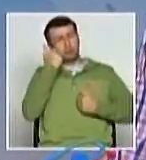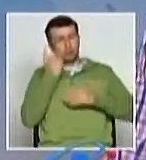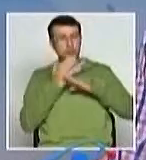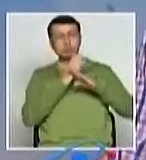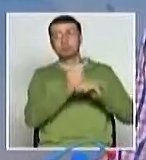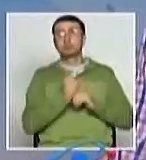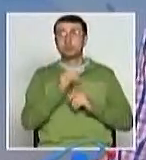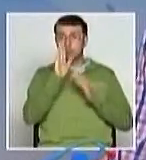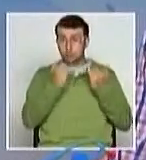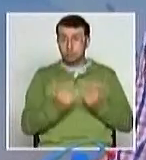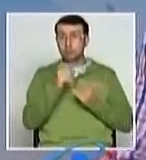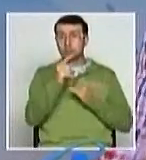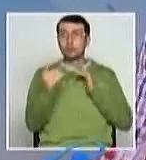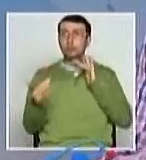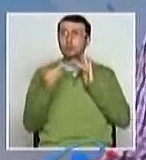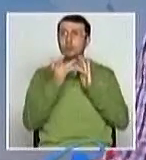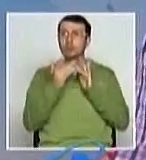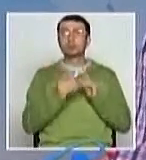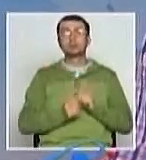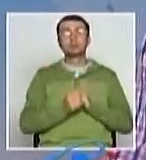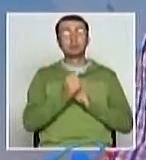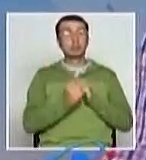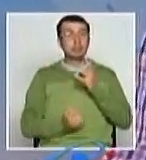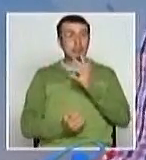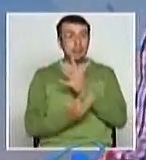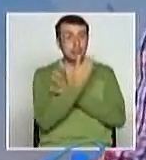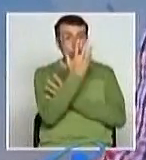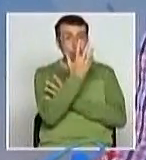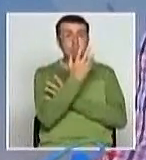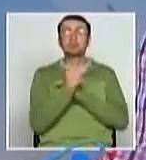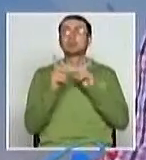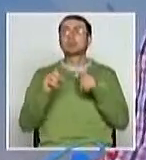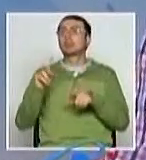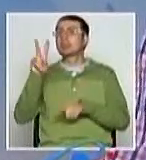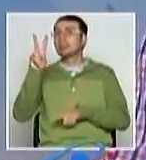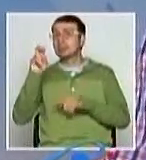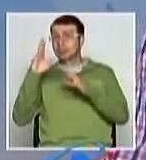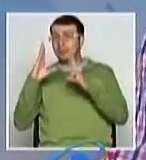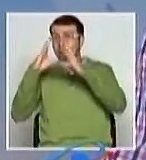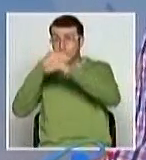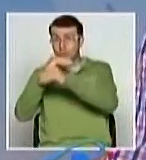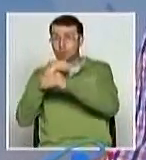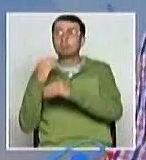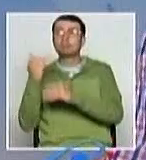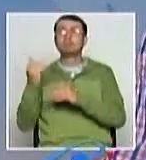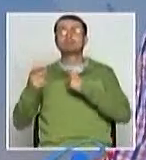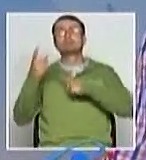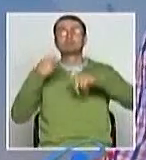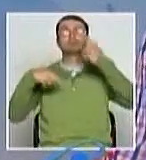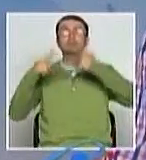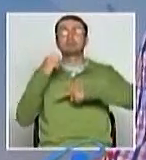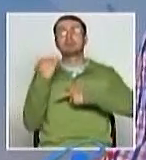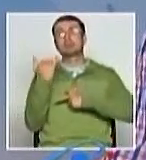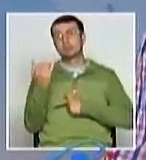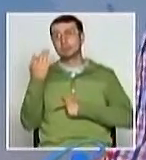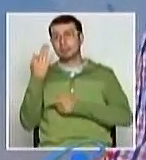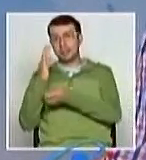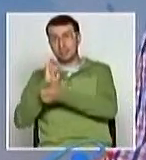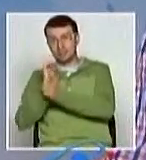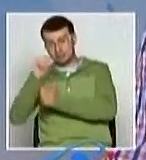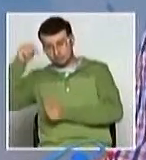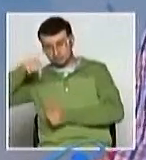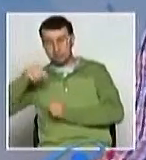nosotros a las 5 de la mañana y a las 7 de la noche en telecafé y también pueden estar con